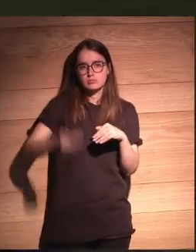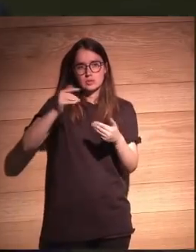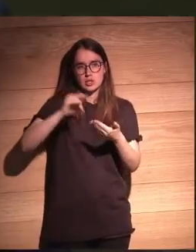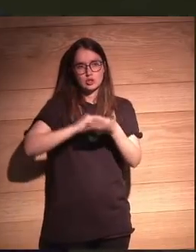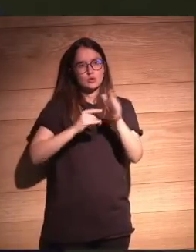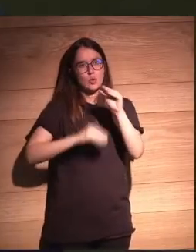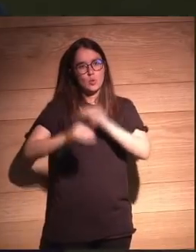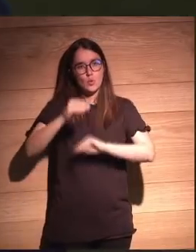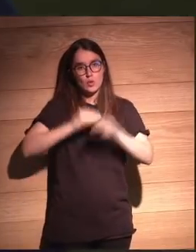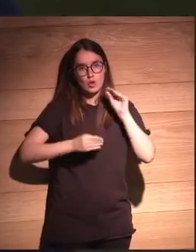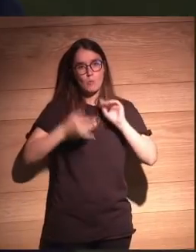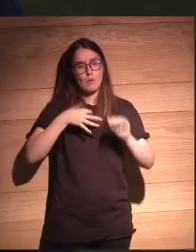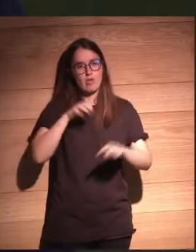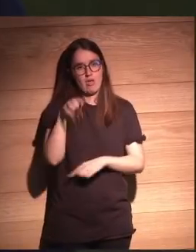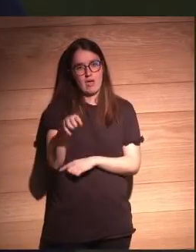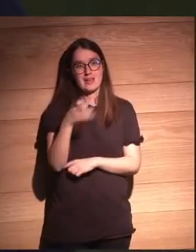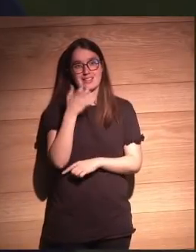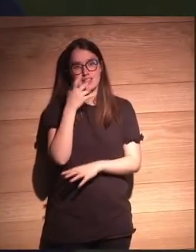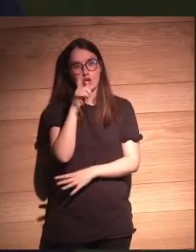del problema si conseguimos